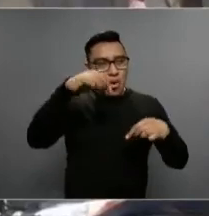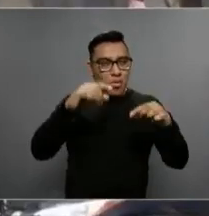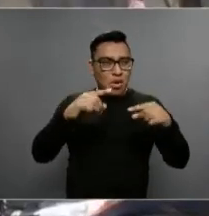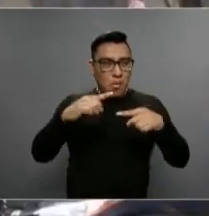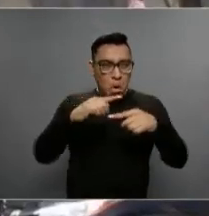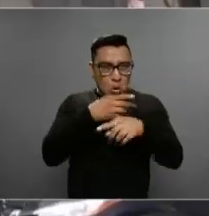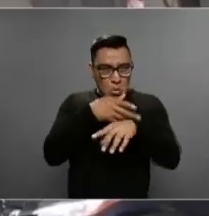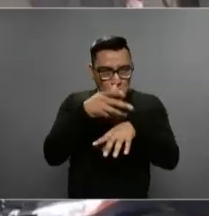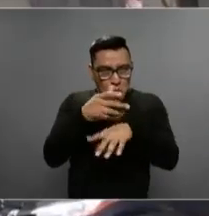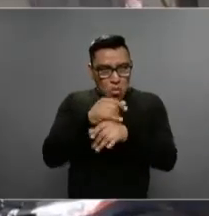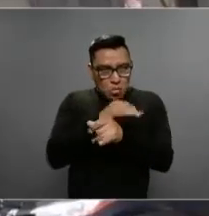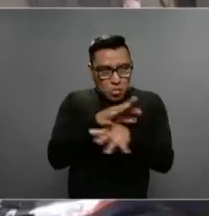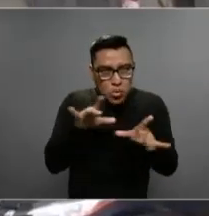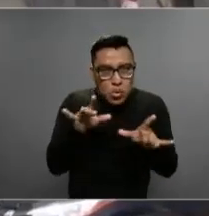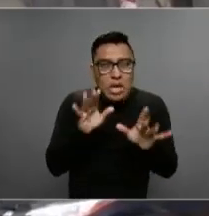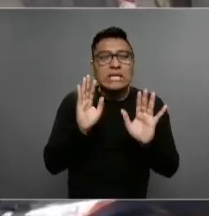registrado